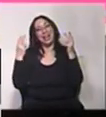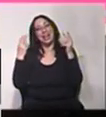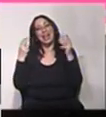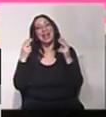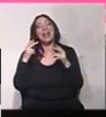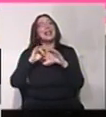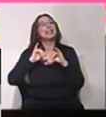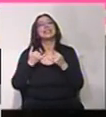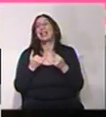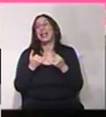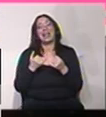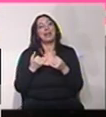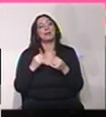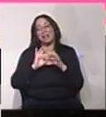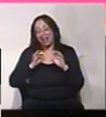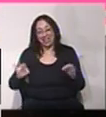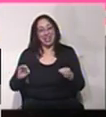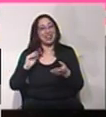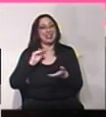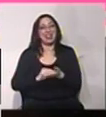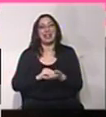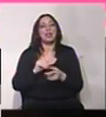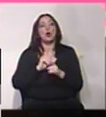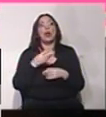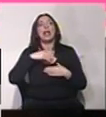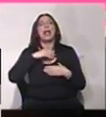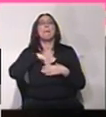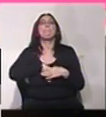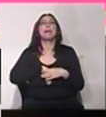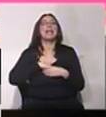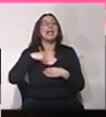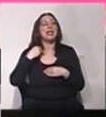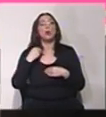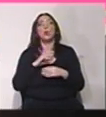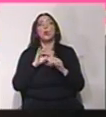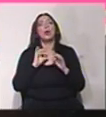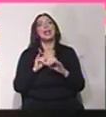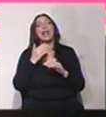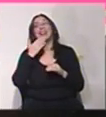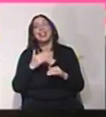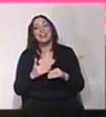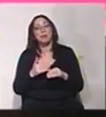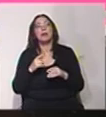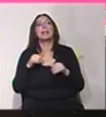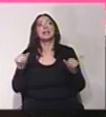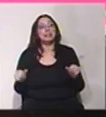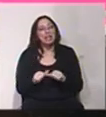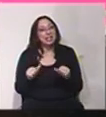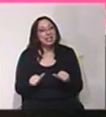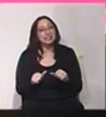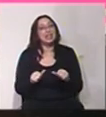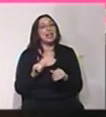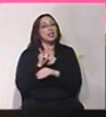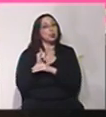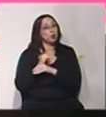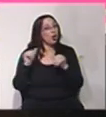ya está en la letra. Ya no solamente está en el espíritu, ¿no?, y en el entendimiento, sino que se intenta. ¿Y se está haciendo? ¿Las instituciones lo están